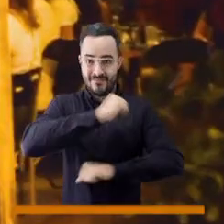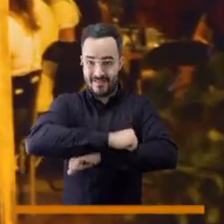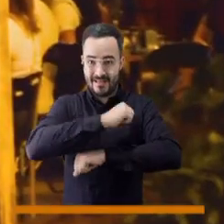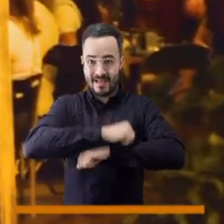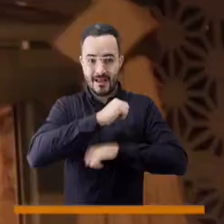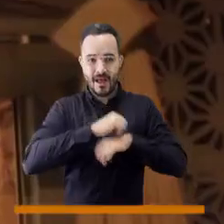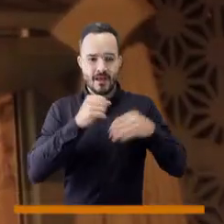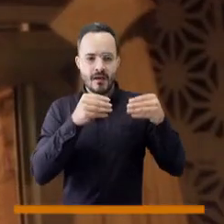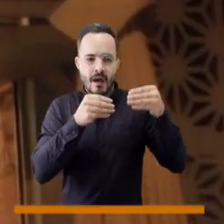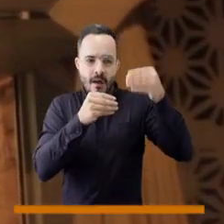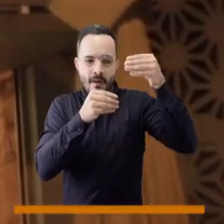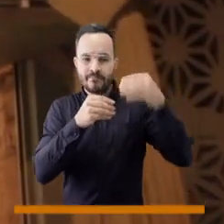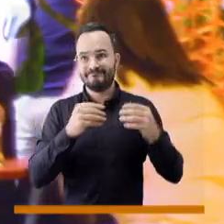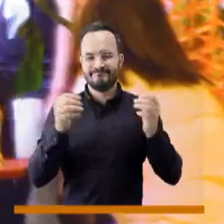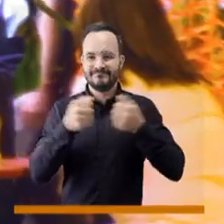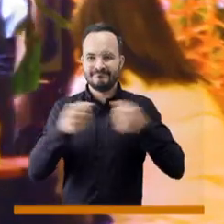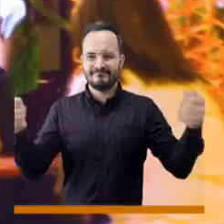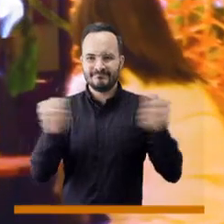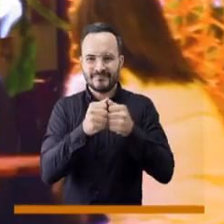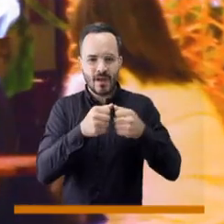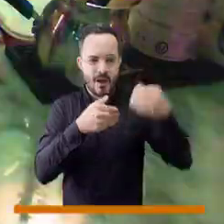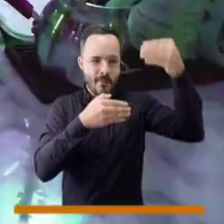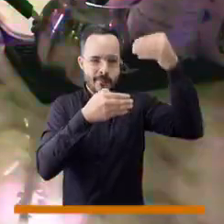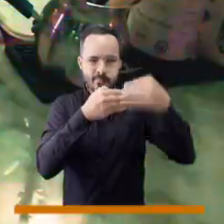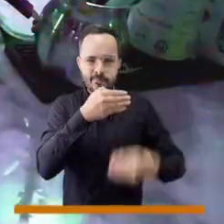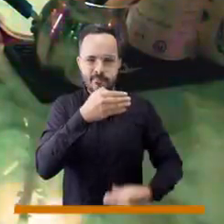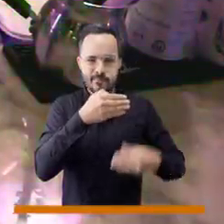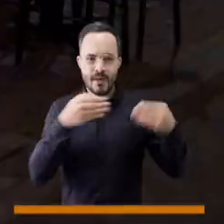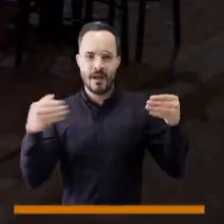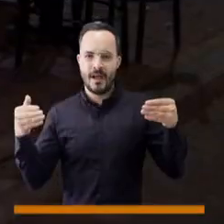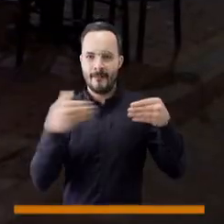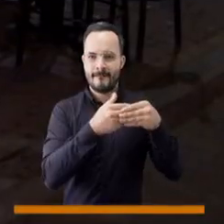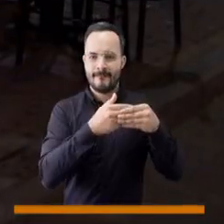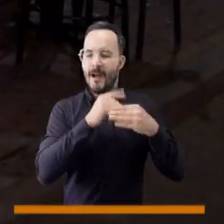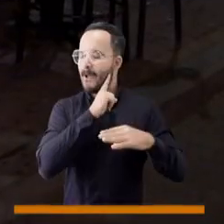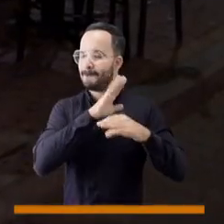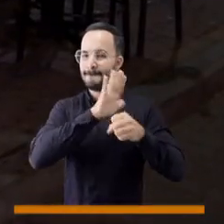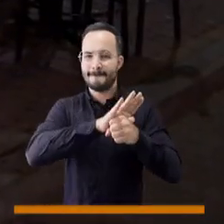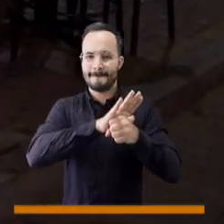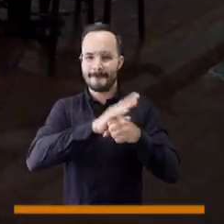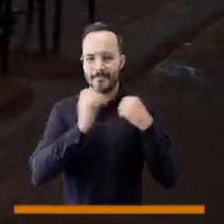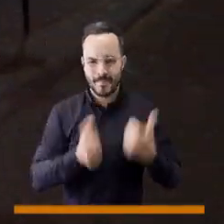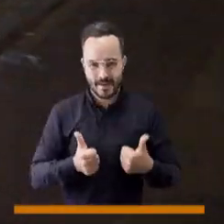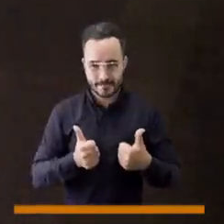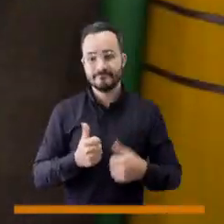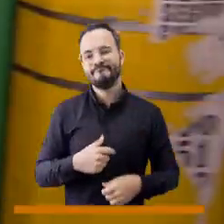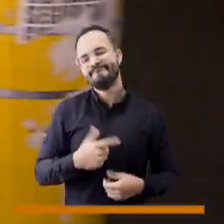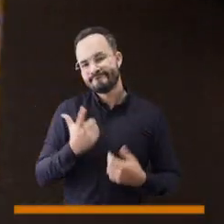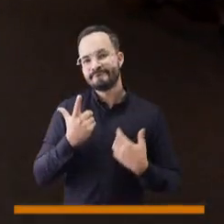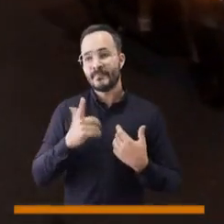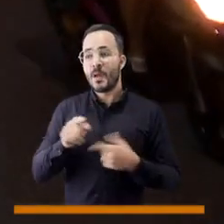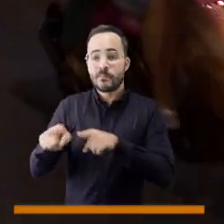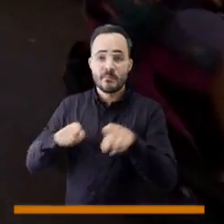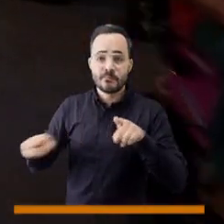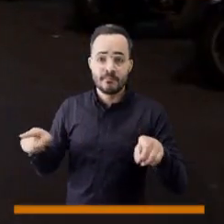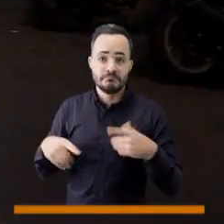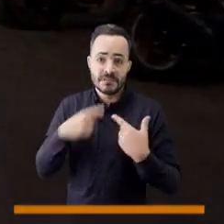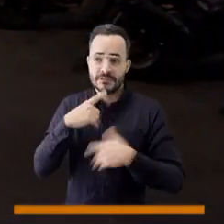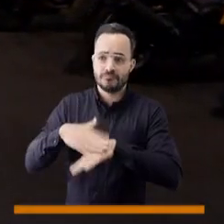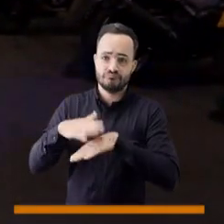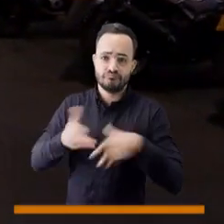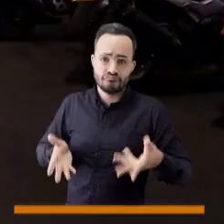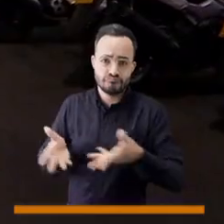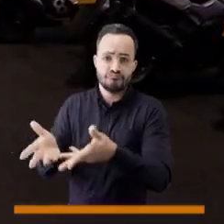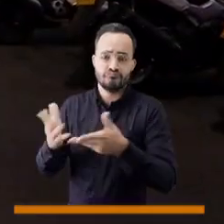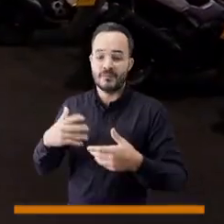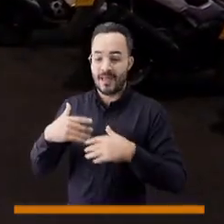ventanas porque ya no aguantan. ¿Qué pasa? Están cerrando vías para que dejar que los comerciantes saquen sus negocios y sus bafles